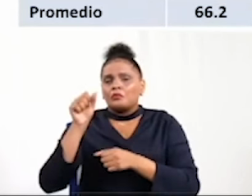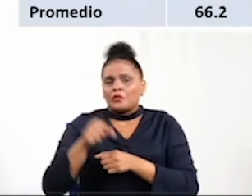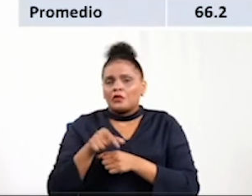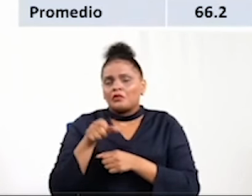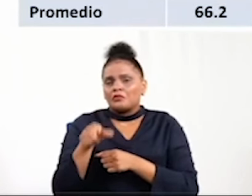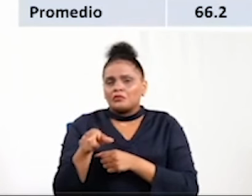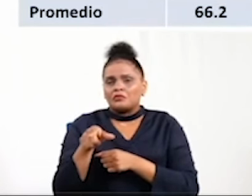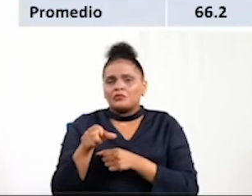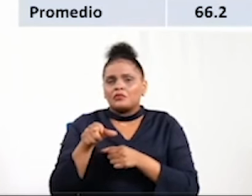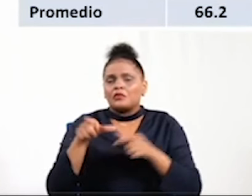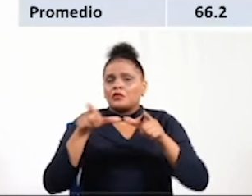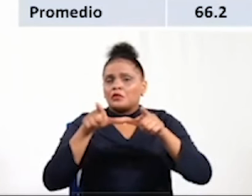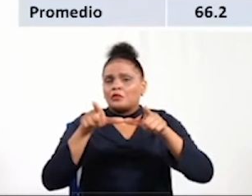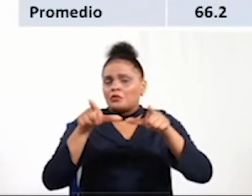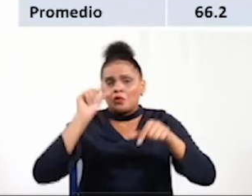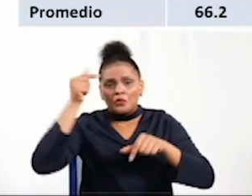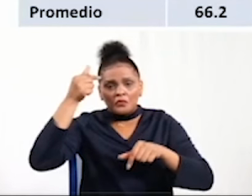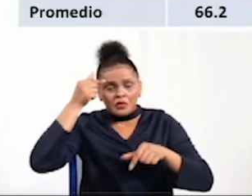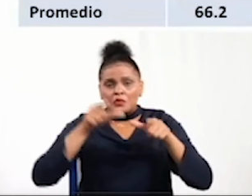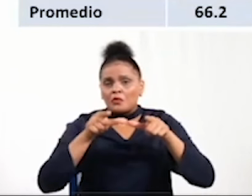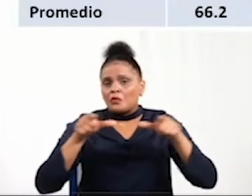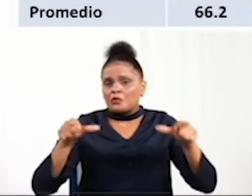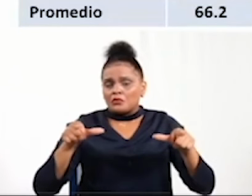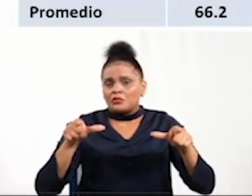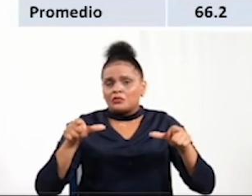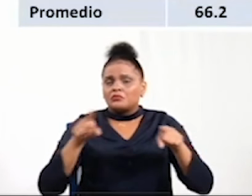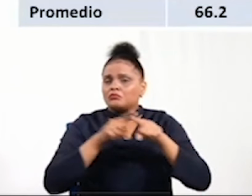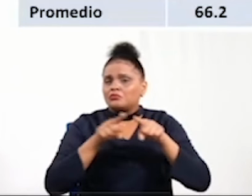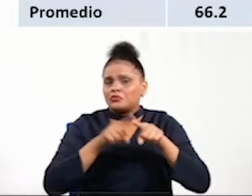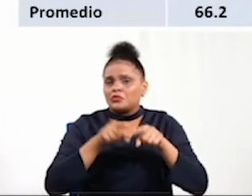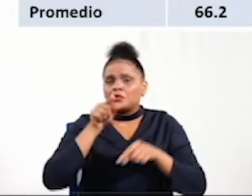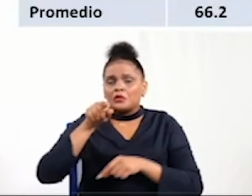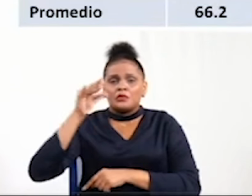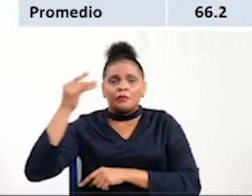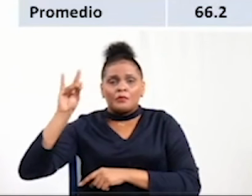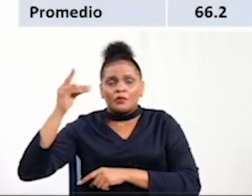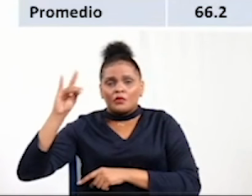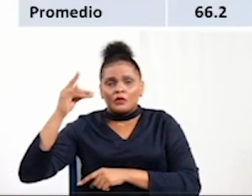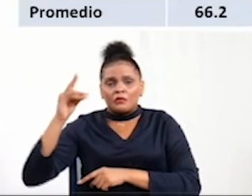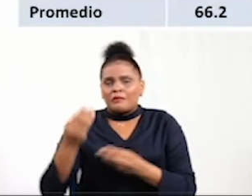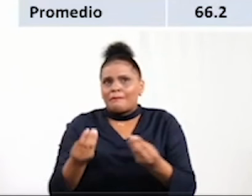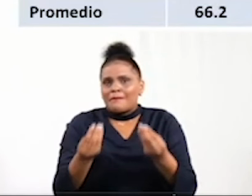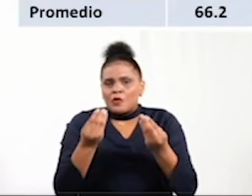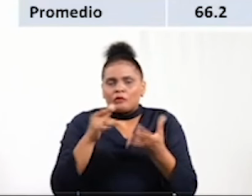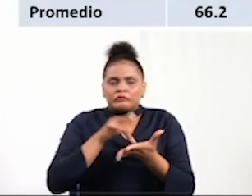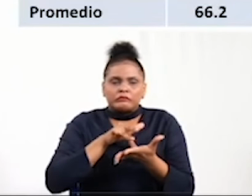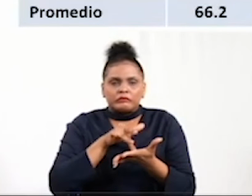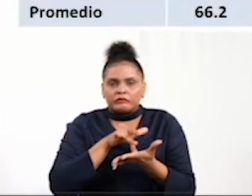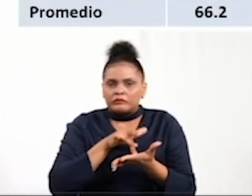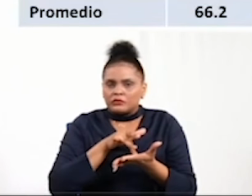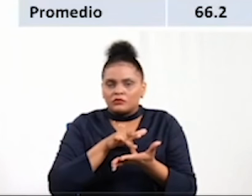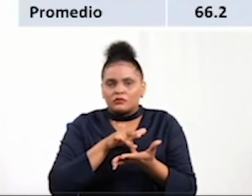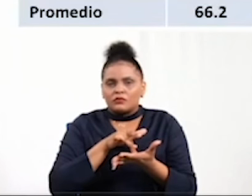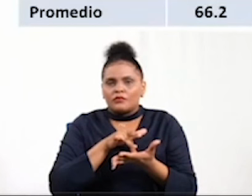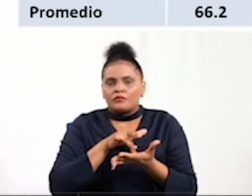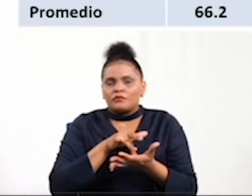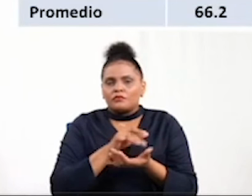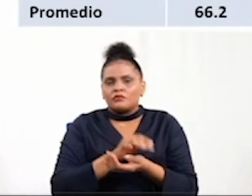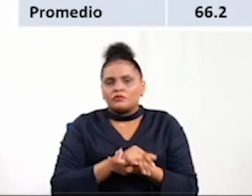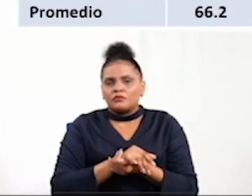gobiernos locales algo las excepciones de méxico y bolivia hay mucha debilidad no respecto